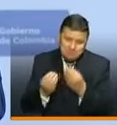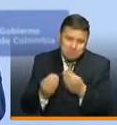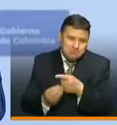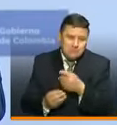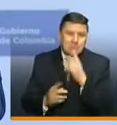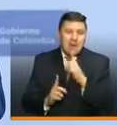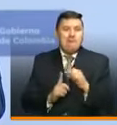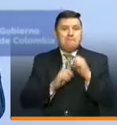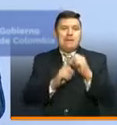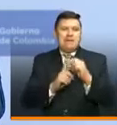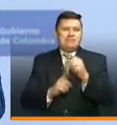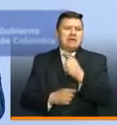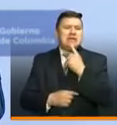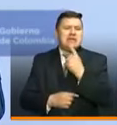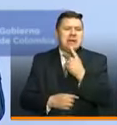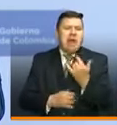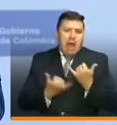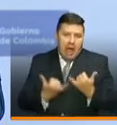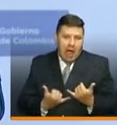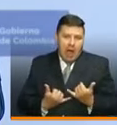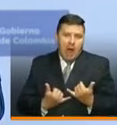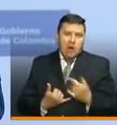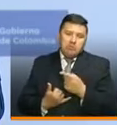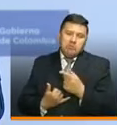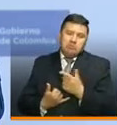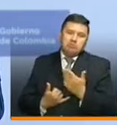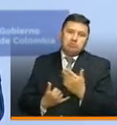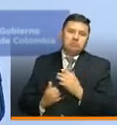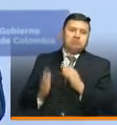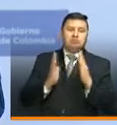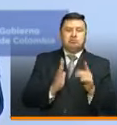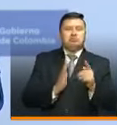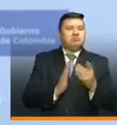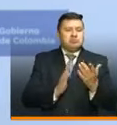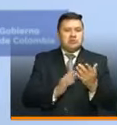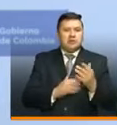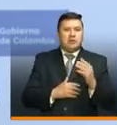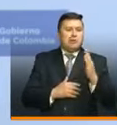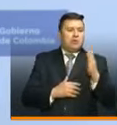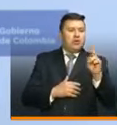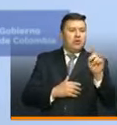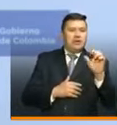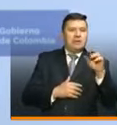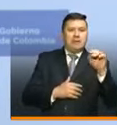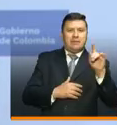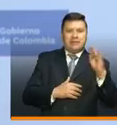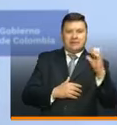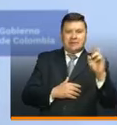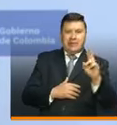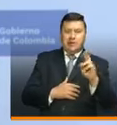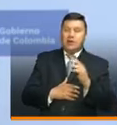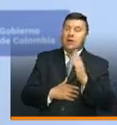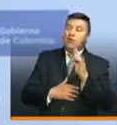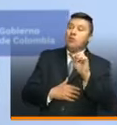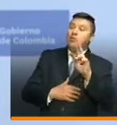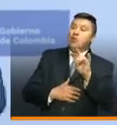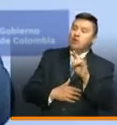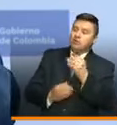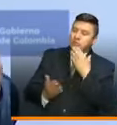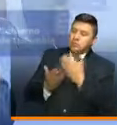las palabras. Como decíamos, ahora le pasamos el turno a Bruce McMaster, presidente de la ANDI. Bruce, muchas gracias.